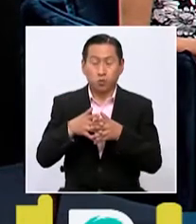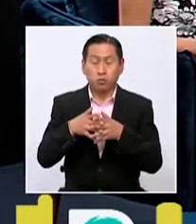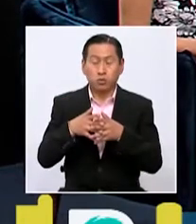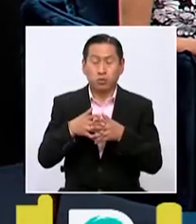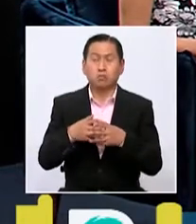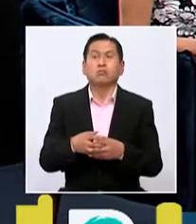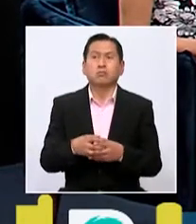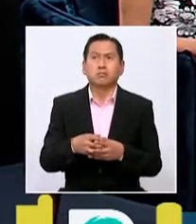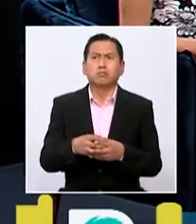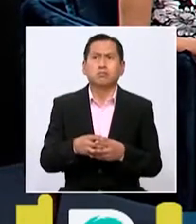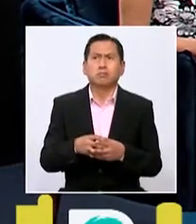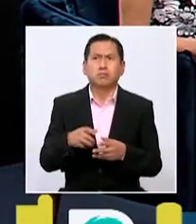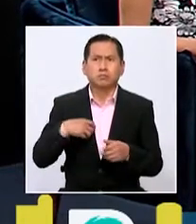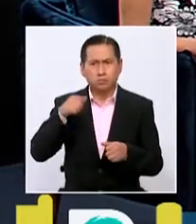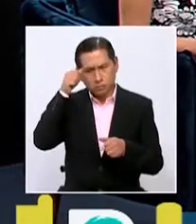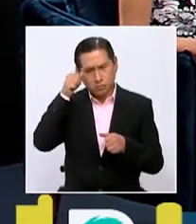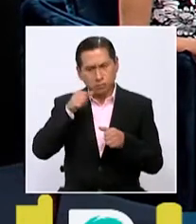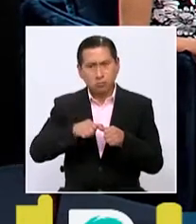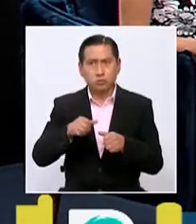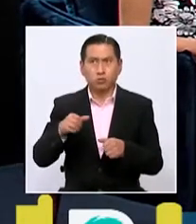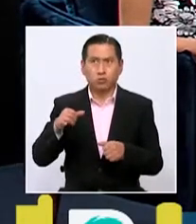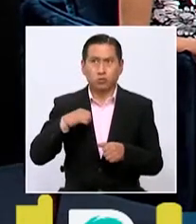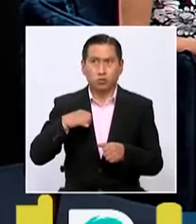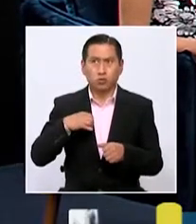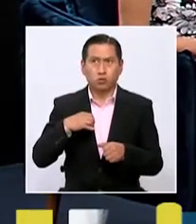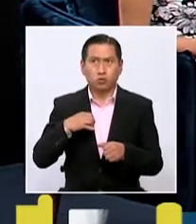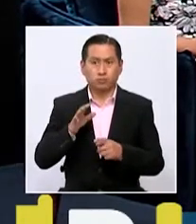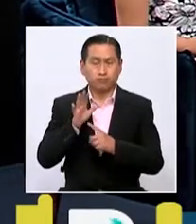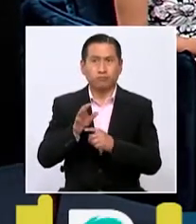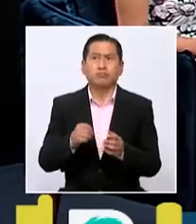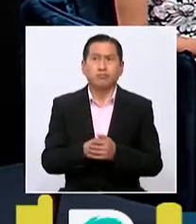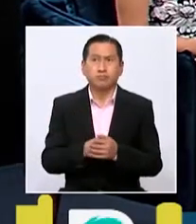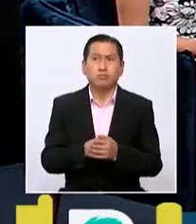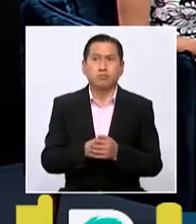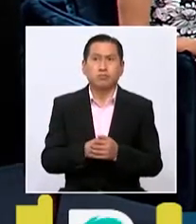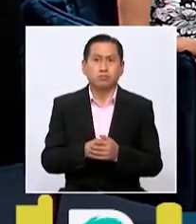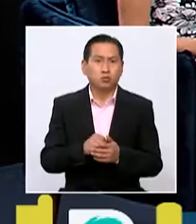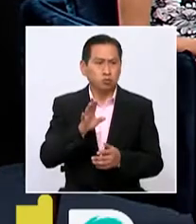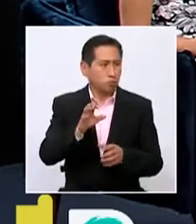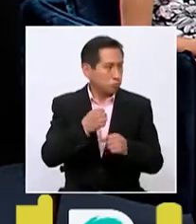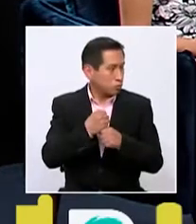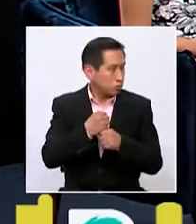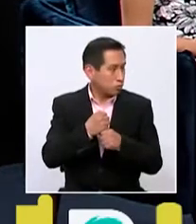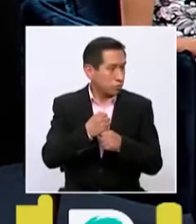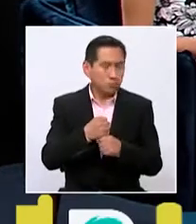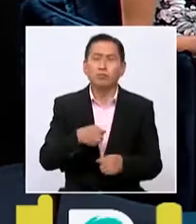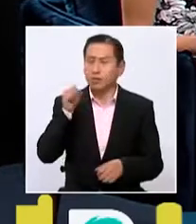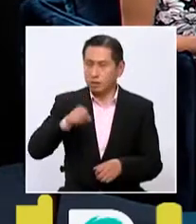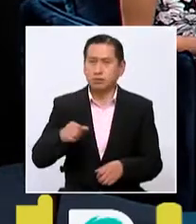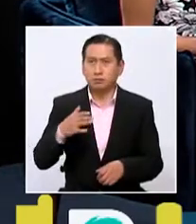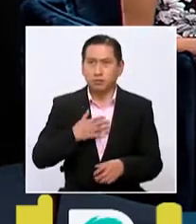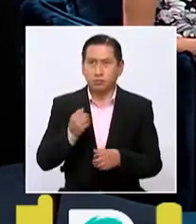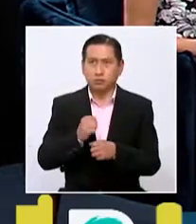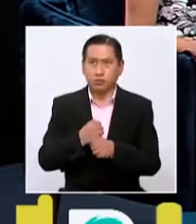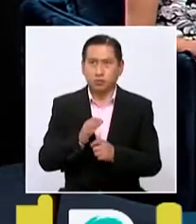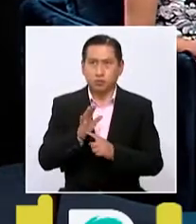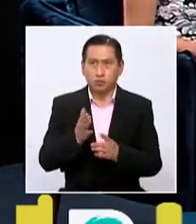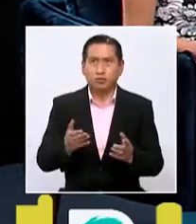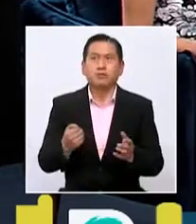acuerdo, lo di yo. Bueno, en tus producciones. Sí, en mis producciones.